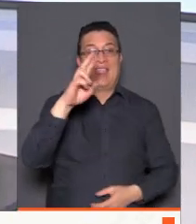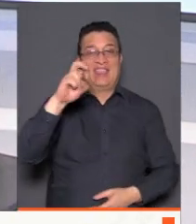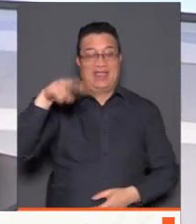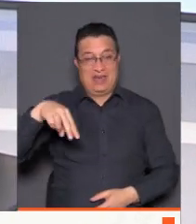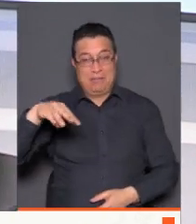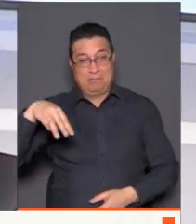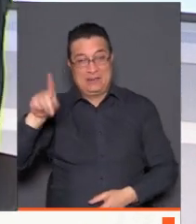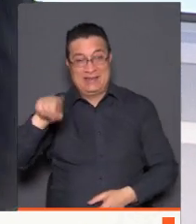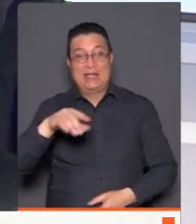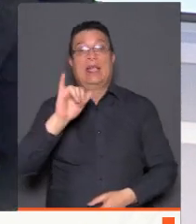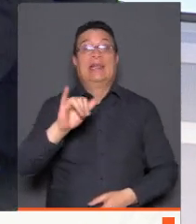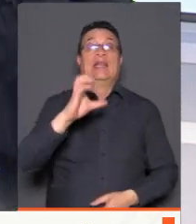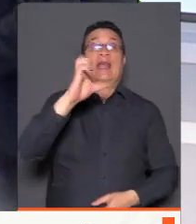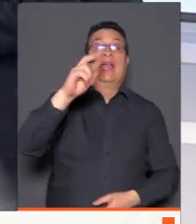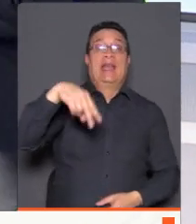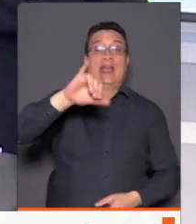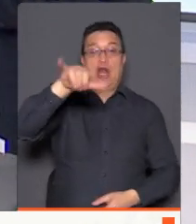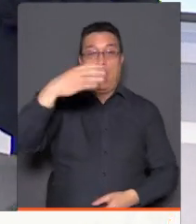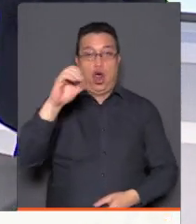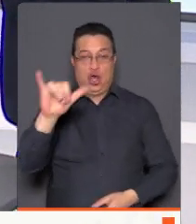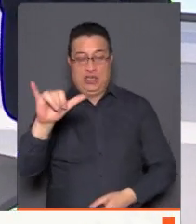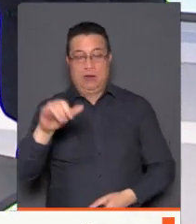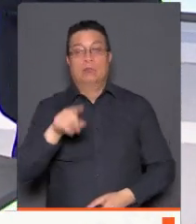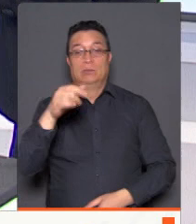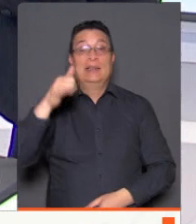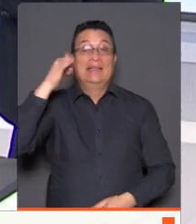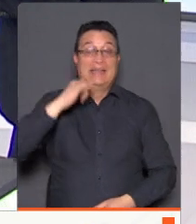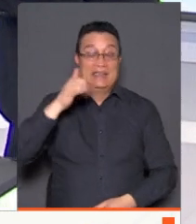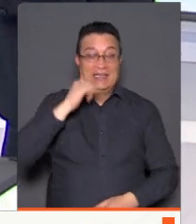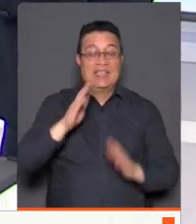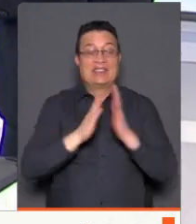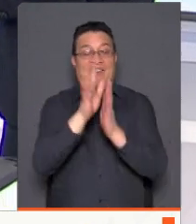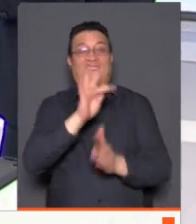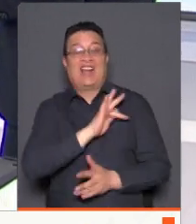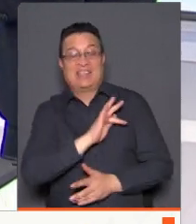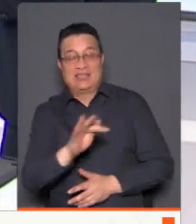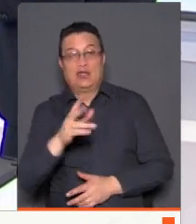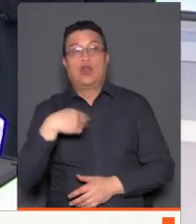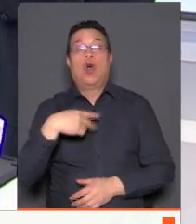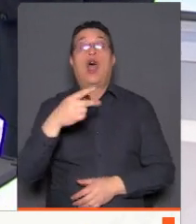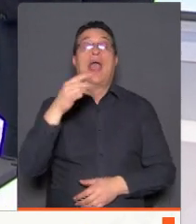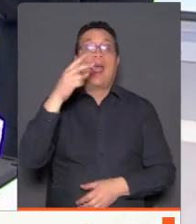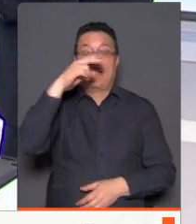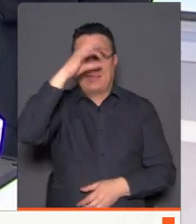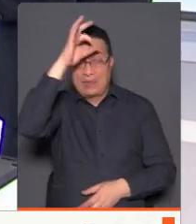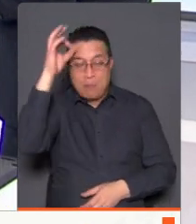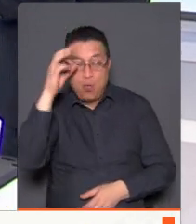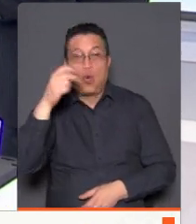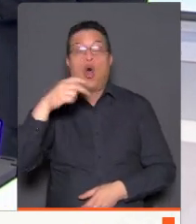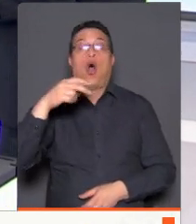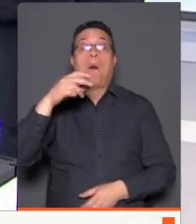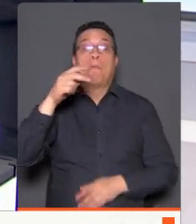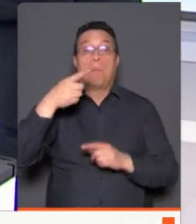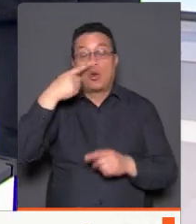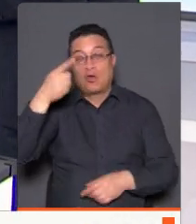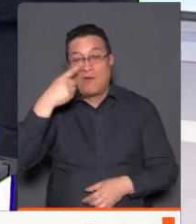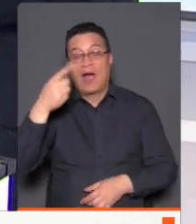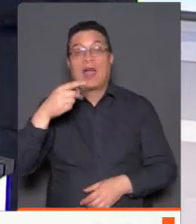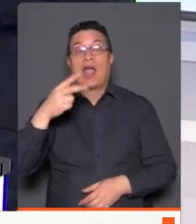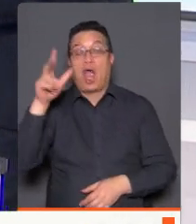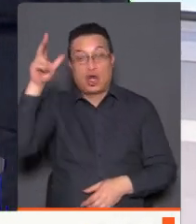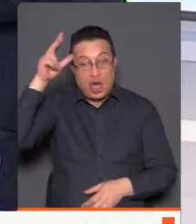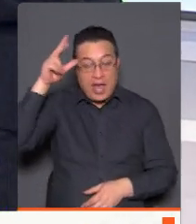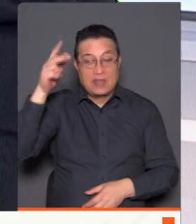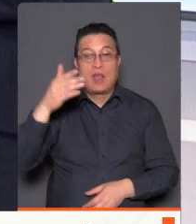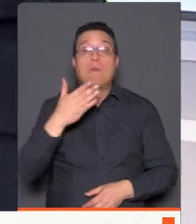Pasemos a ver este mapa. A ver. Aquí está Dreams. Está en Iquique, San Francisco, Mostazal, Temuco, Puerto Varas, Coyhaique y Punta Arenas. Son 7 casinos los que